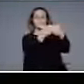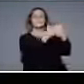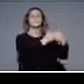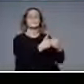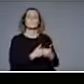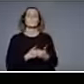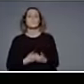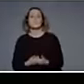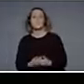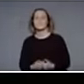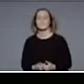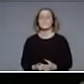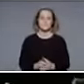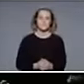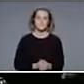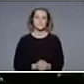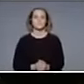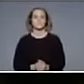ah.